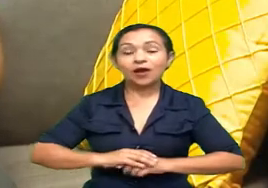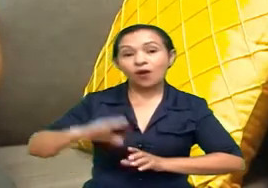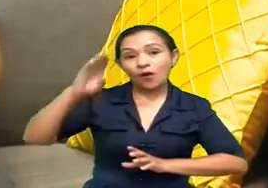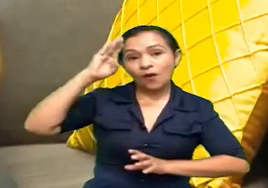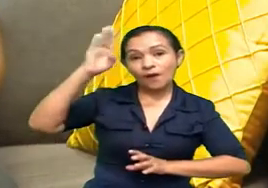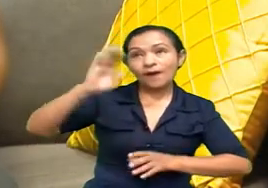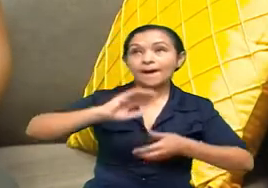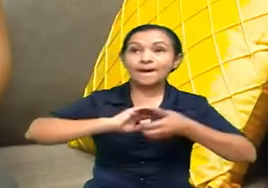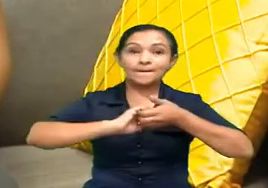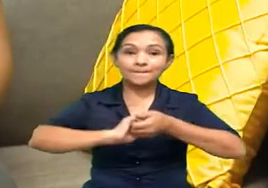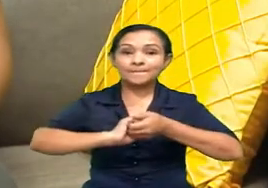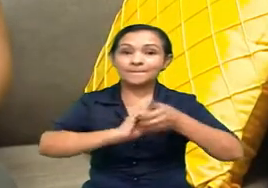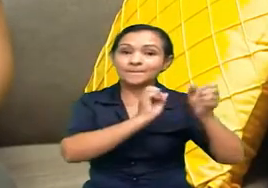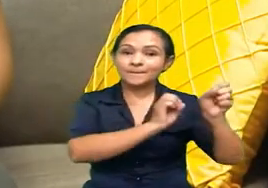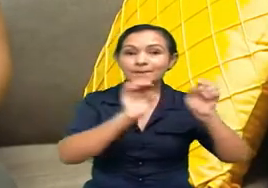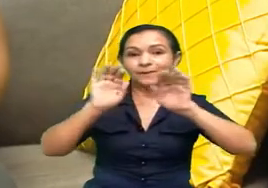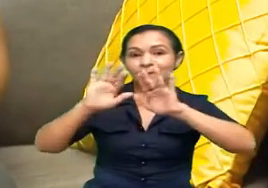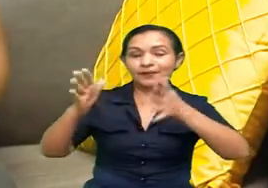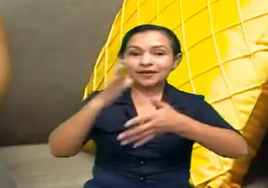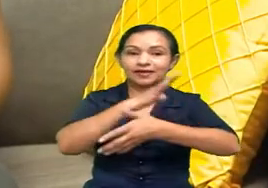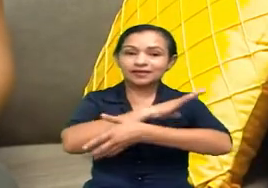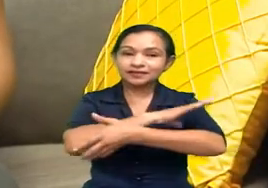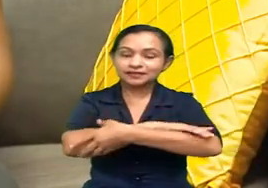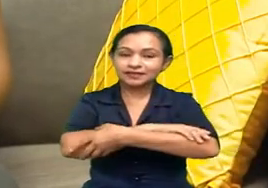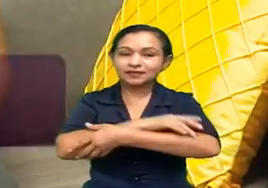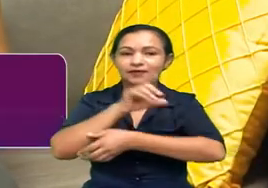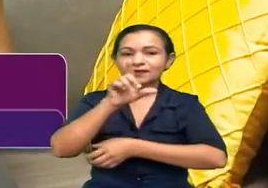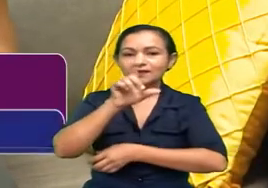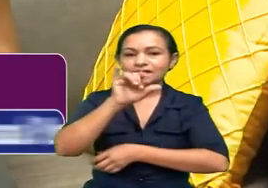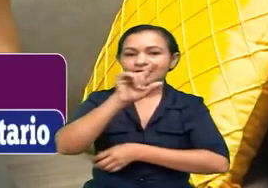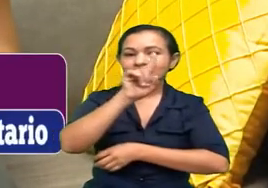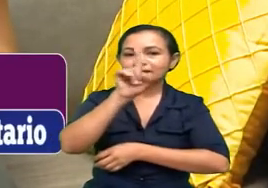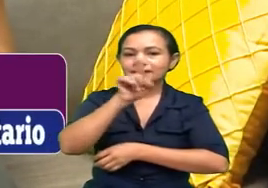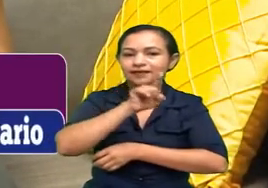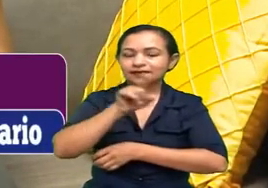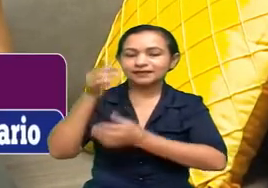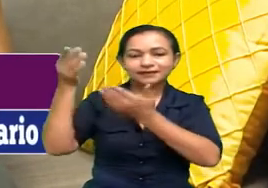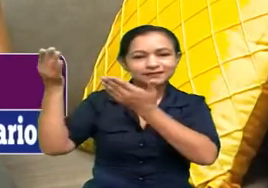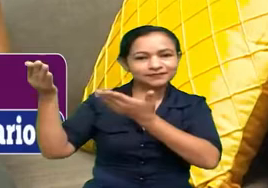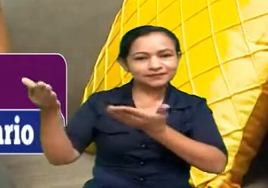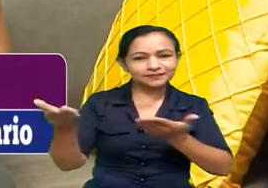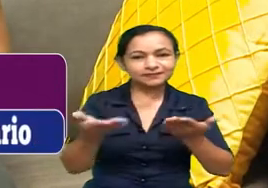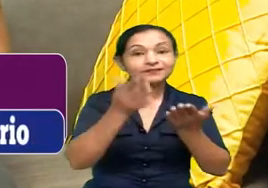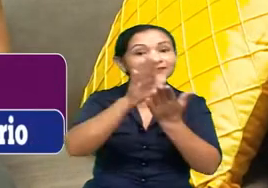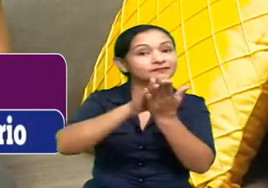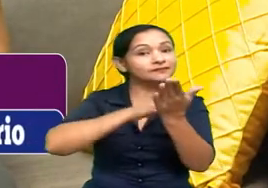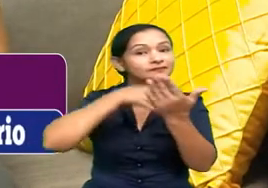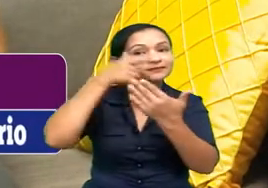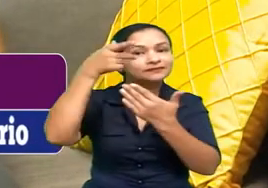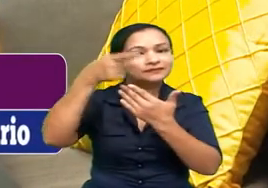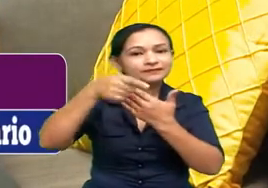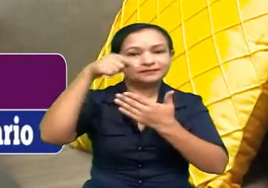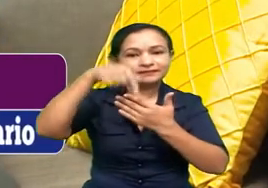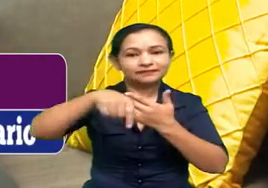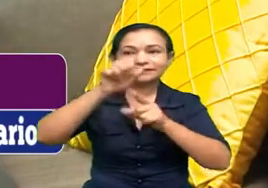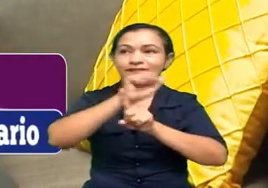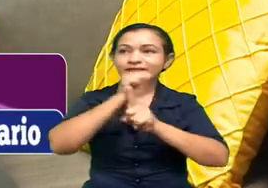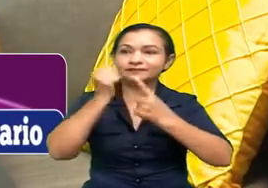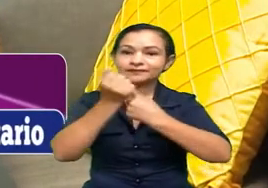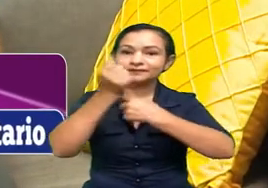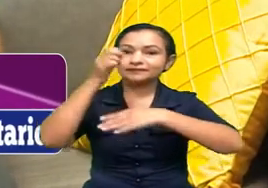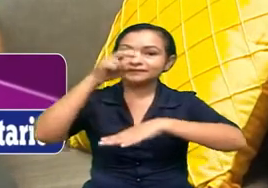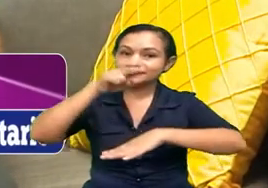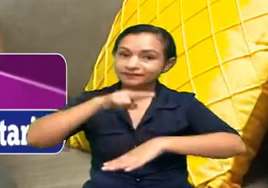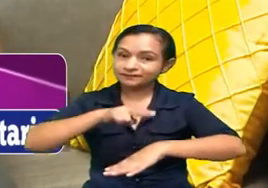Hola amigos y amigas televidentes, les saluda Lisa Escoto y les damos la bienvenida a nuestro programa Desde el Parlamento, en